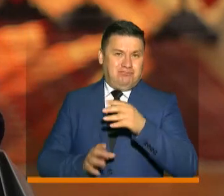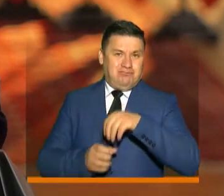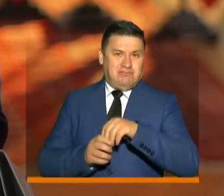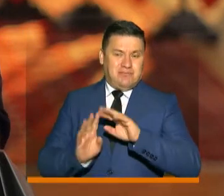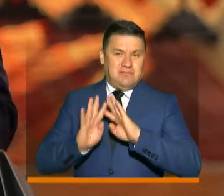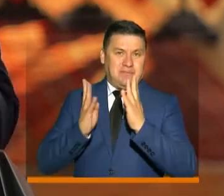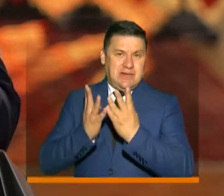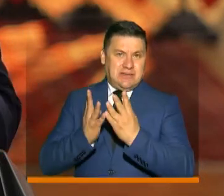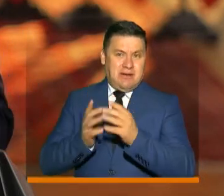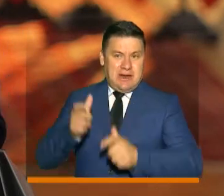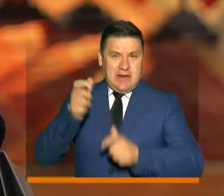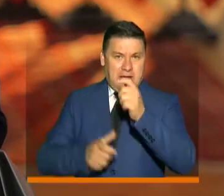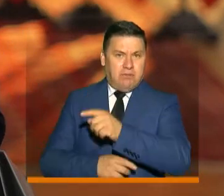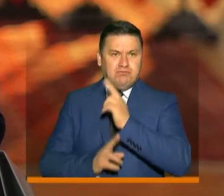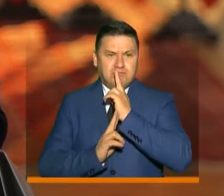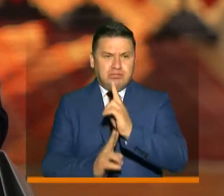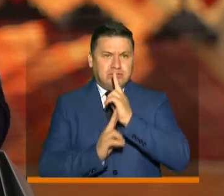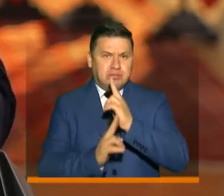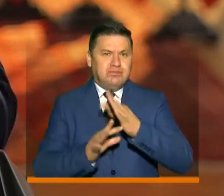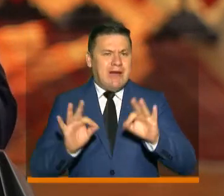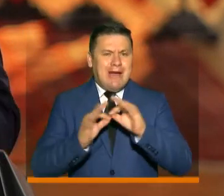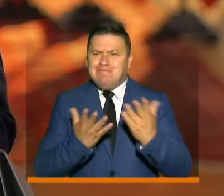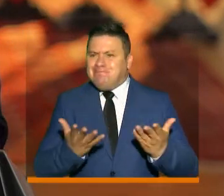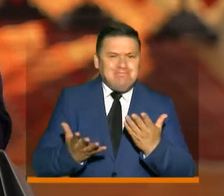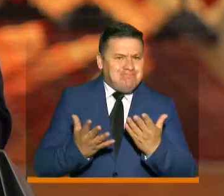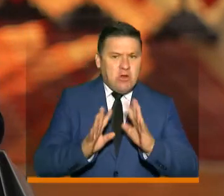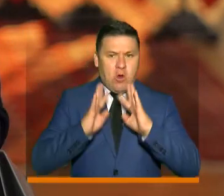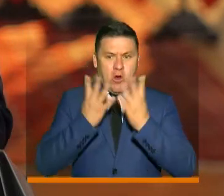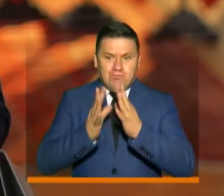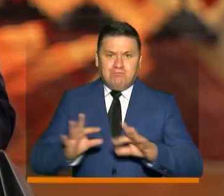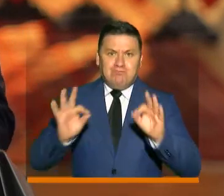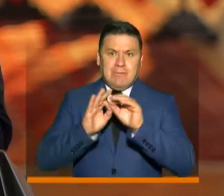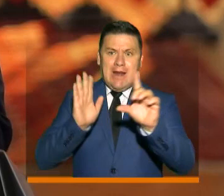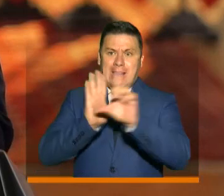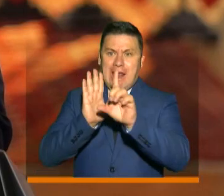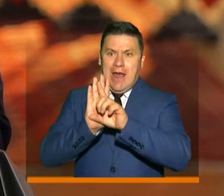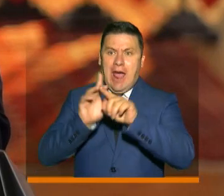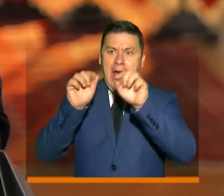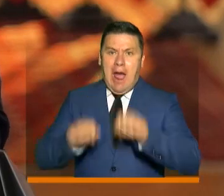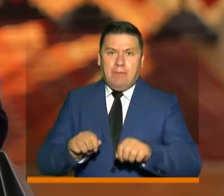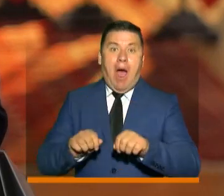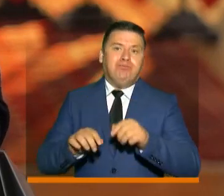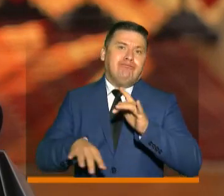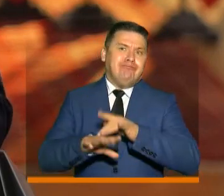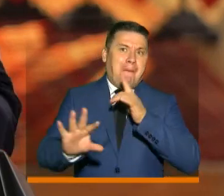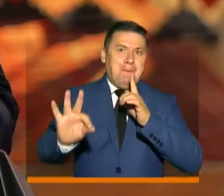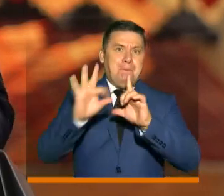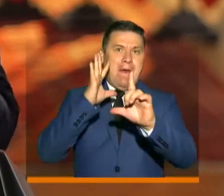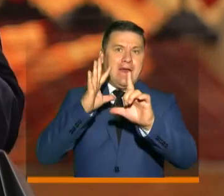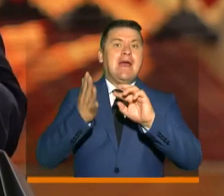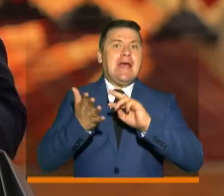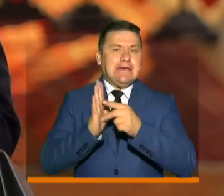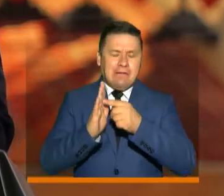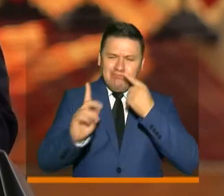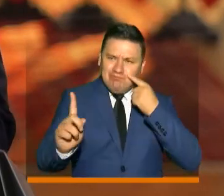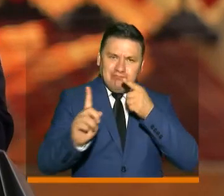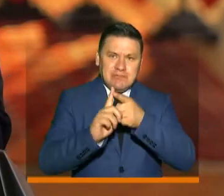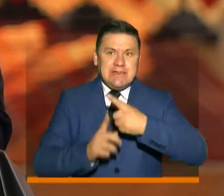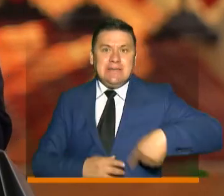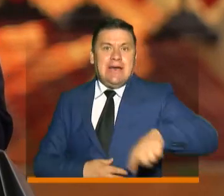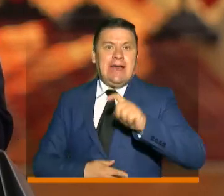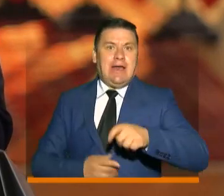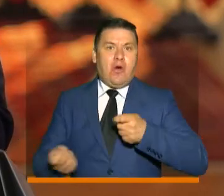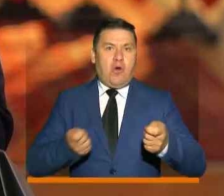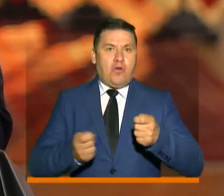cuenta respondió con la virtualidad para aprobar importantes leyes para el país y profundizar el necesario